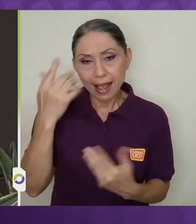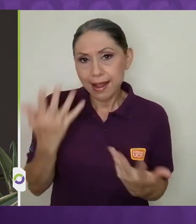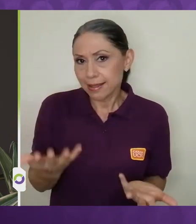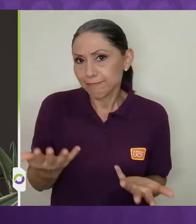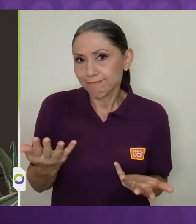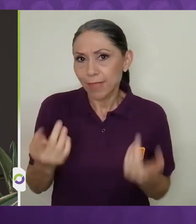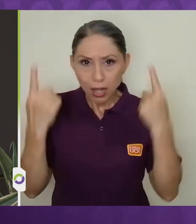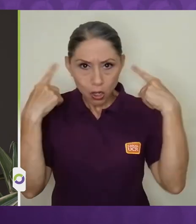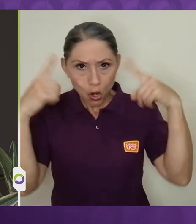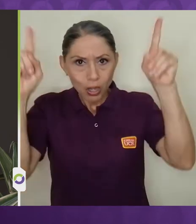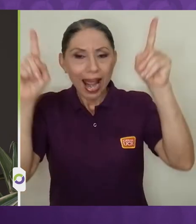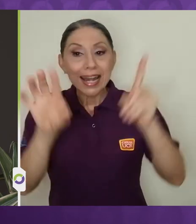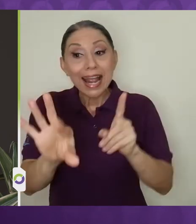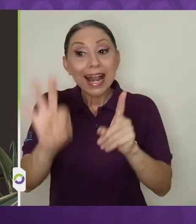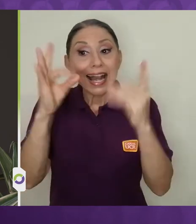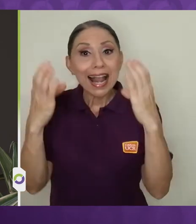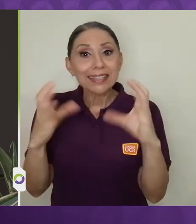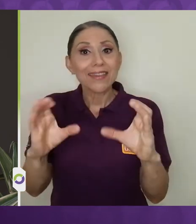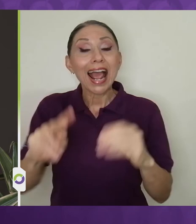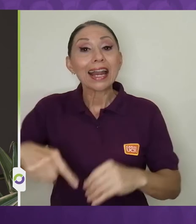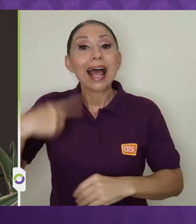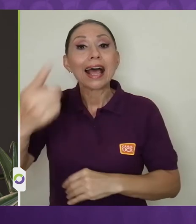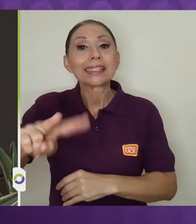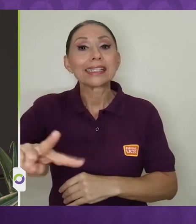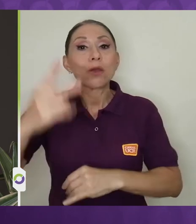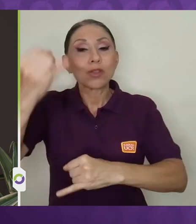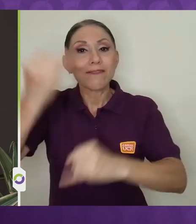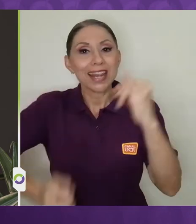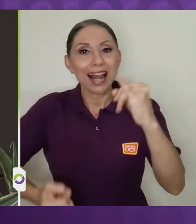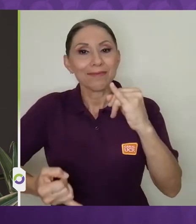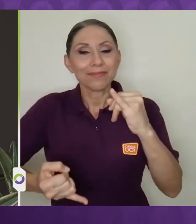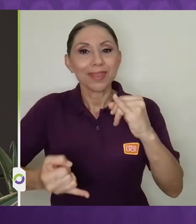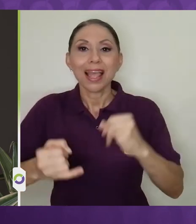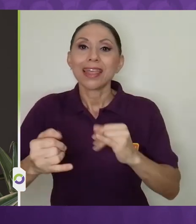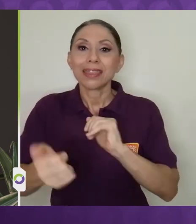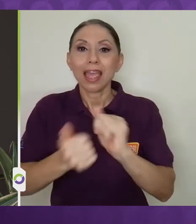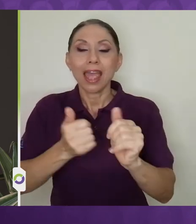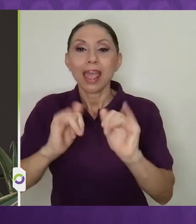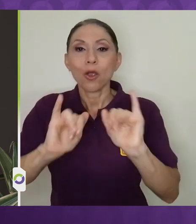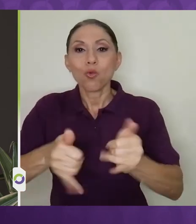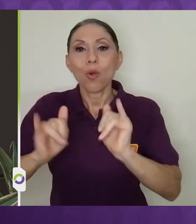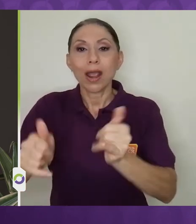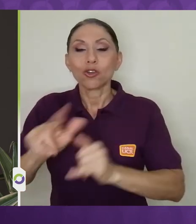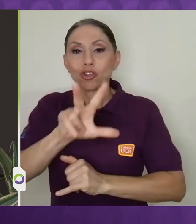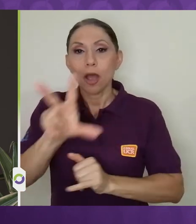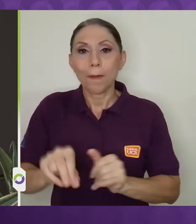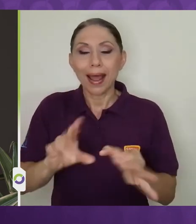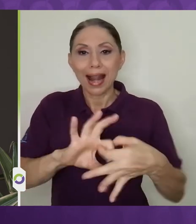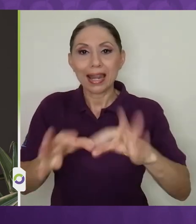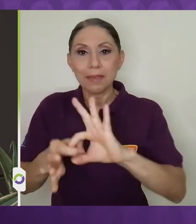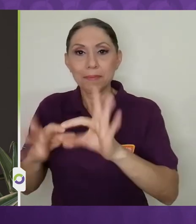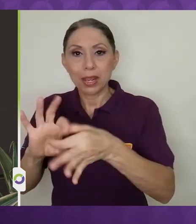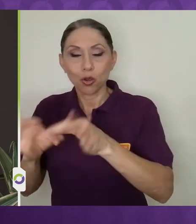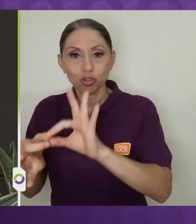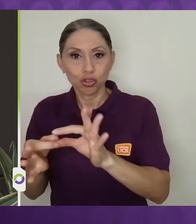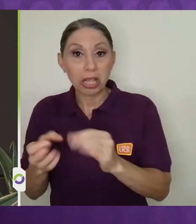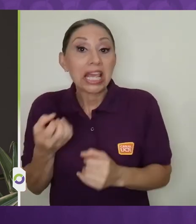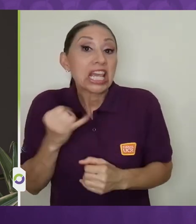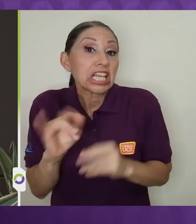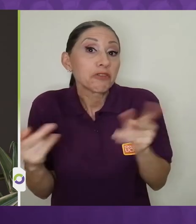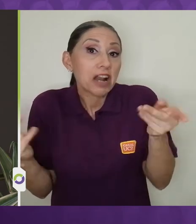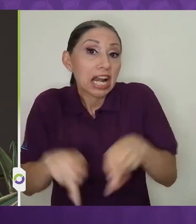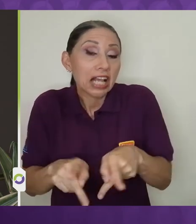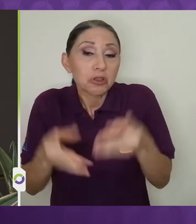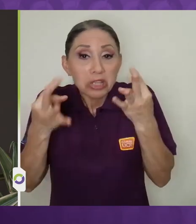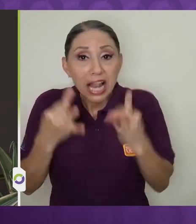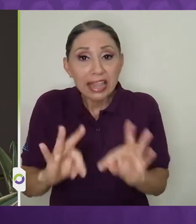opción de lograr clasificar a una segunda final de Juegos Paralímpicos y ya si se fuera a dar el